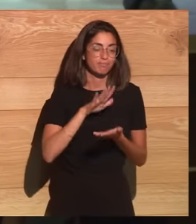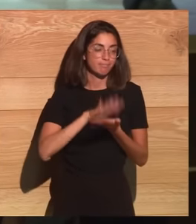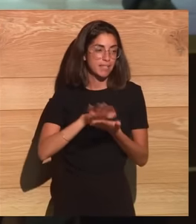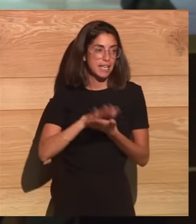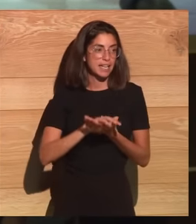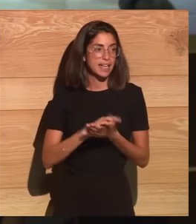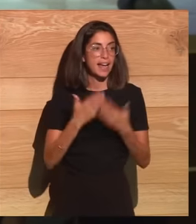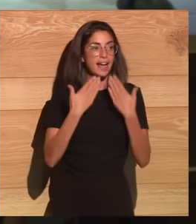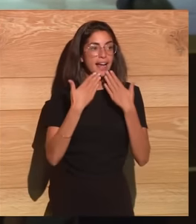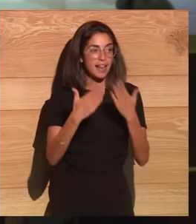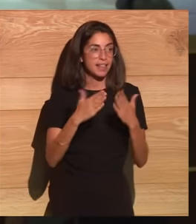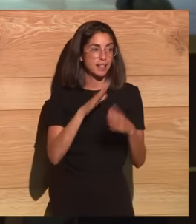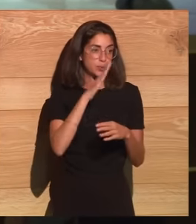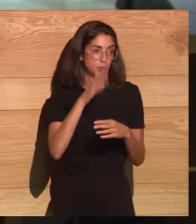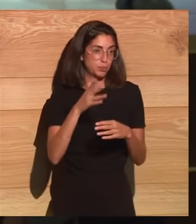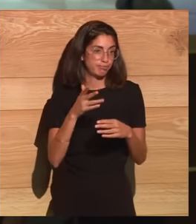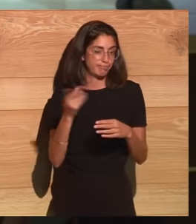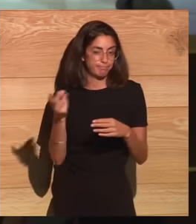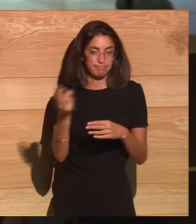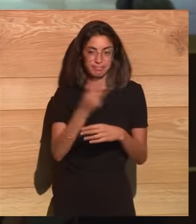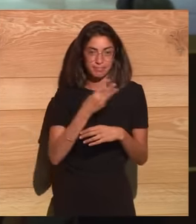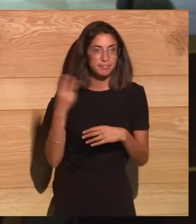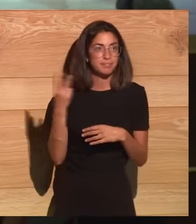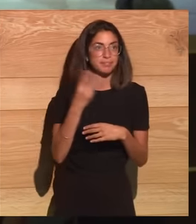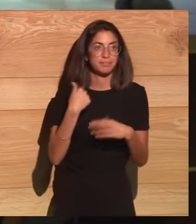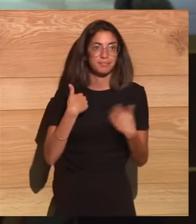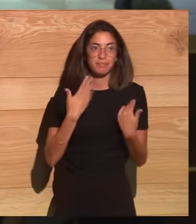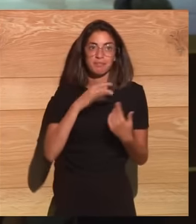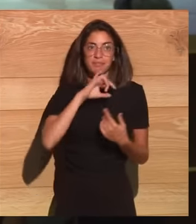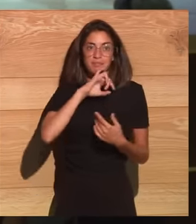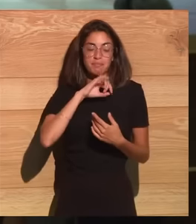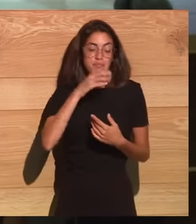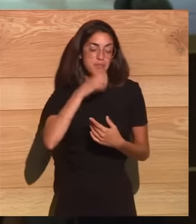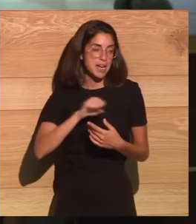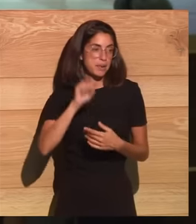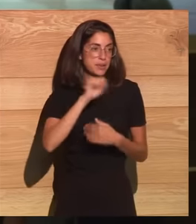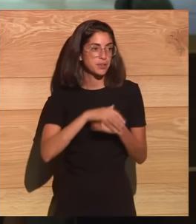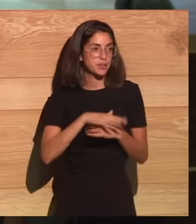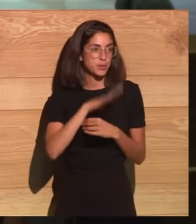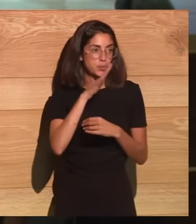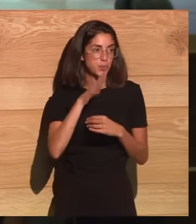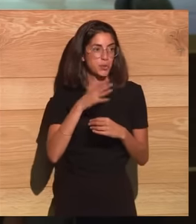por acompañarnos. Gracias a vosotros, de verdad, ¿eh? Sois encantadores. Una nueva edición de Jóvenes Autores.